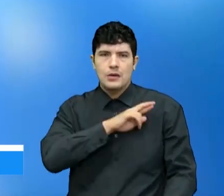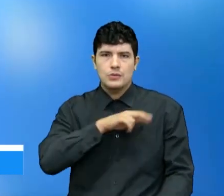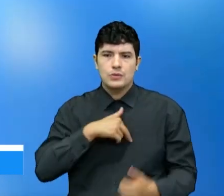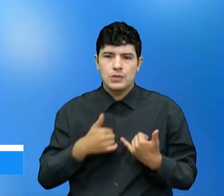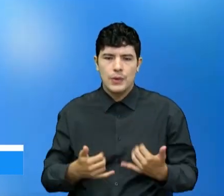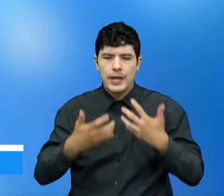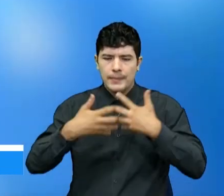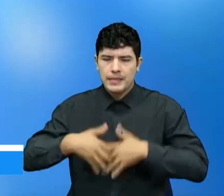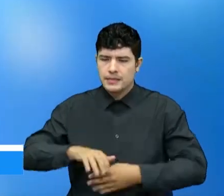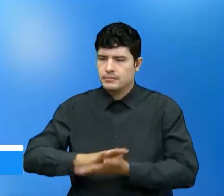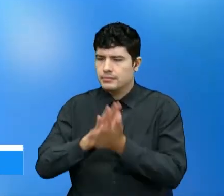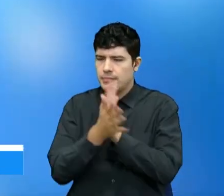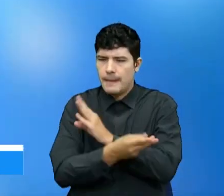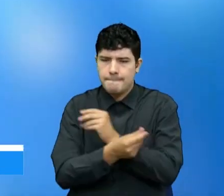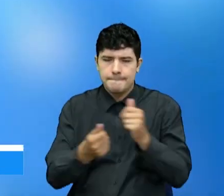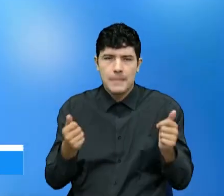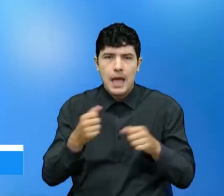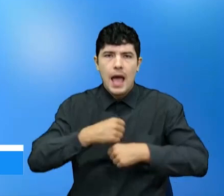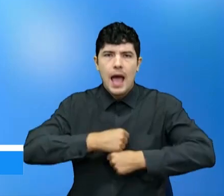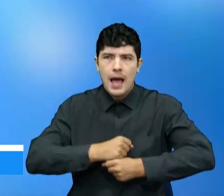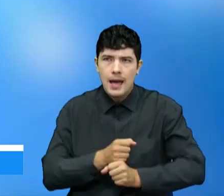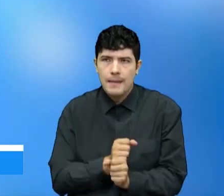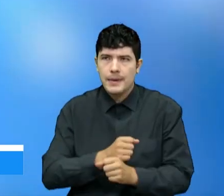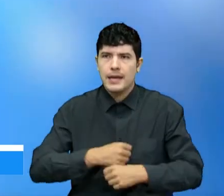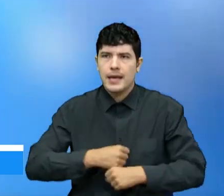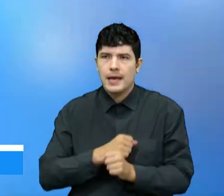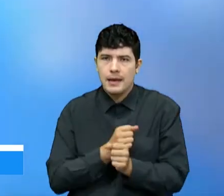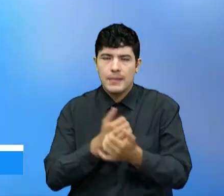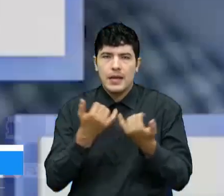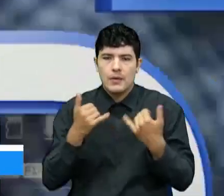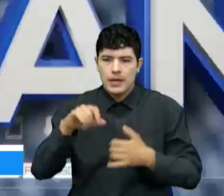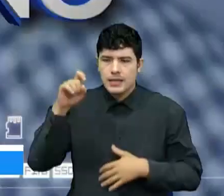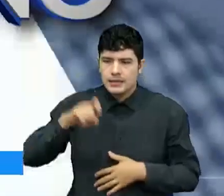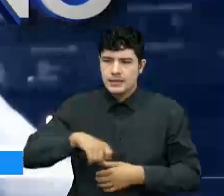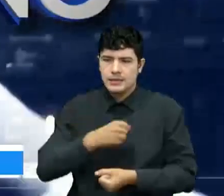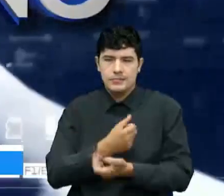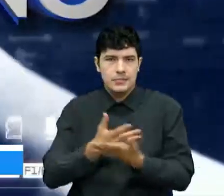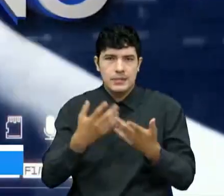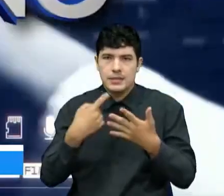quiebra total, aguantando lo que se dice hambre, hambre y necesidades.